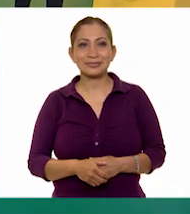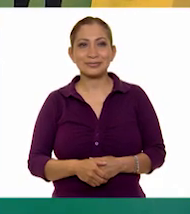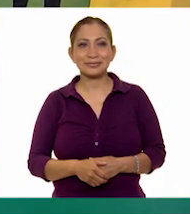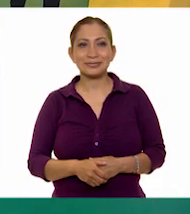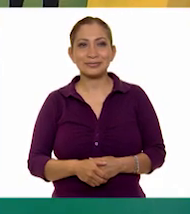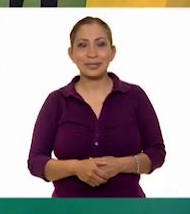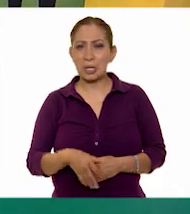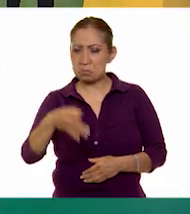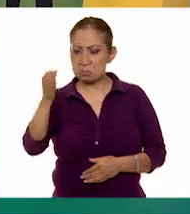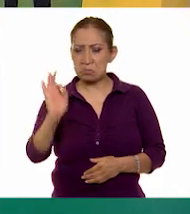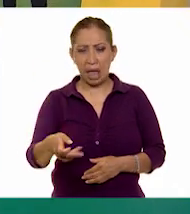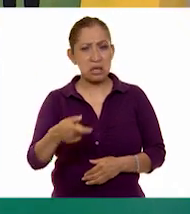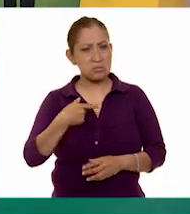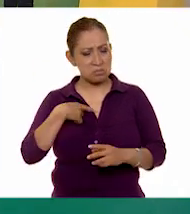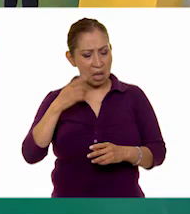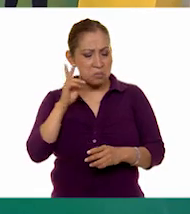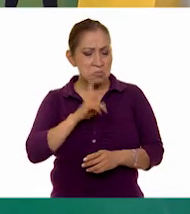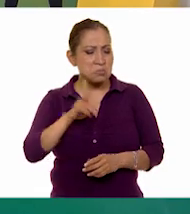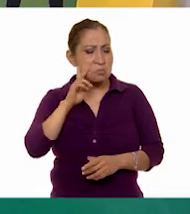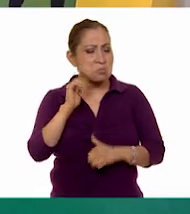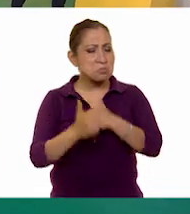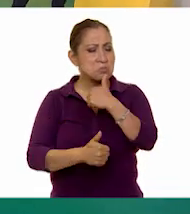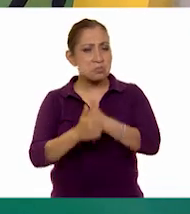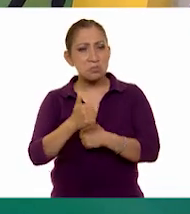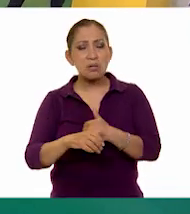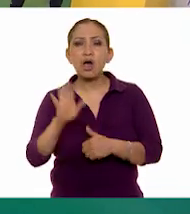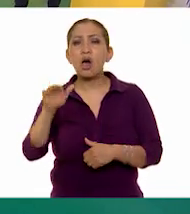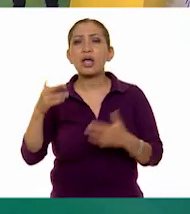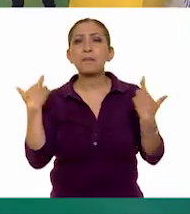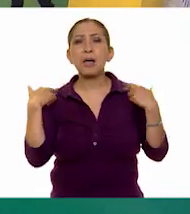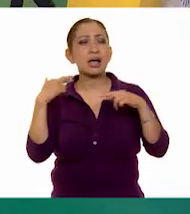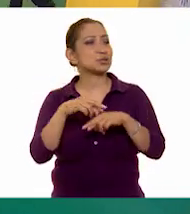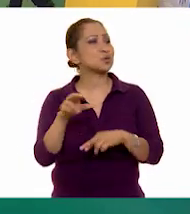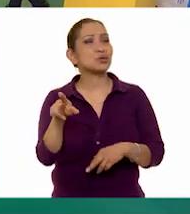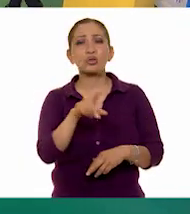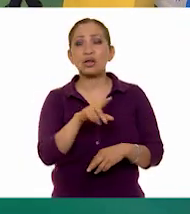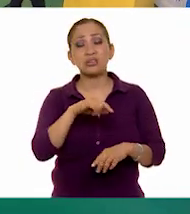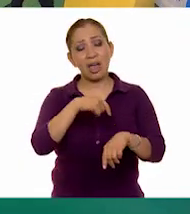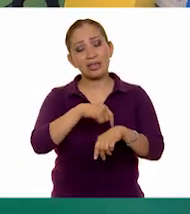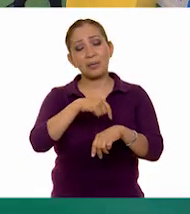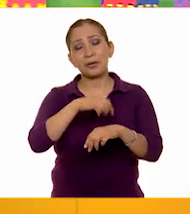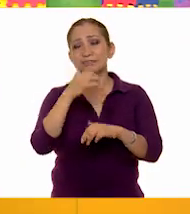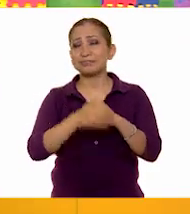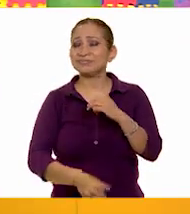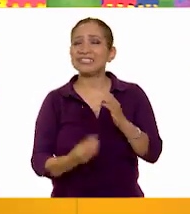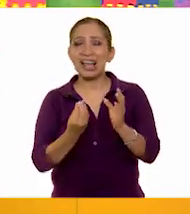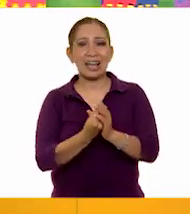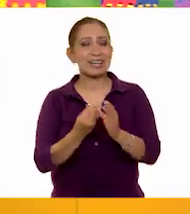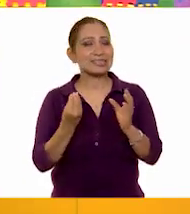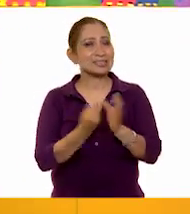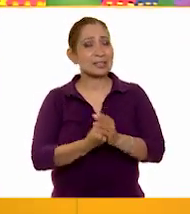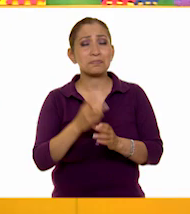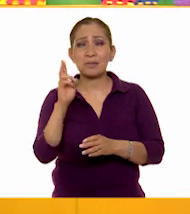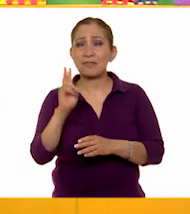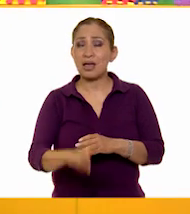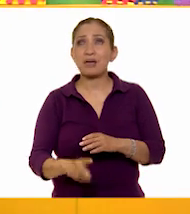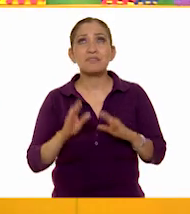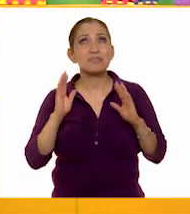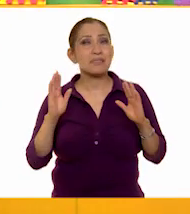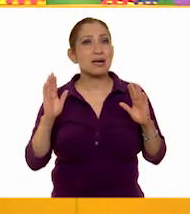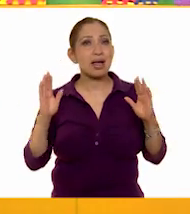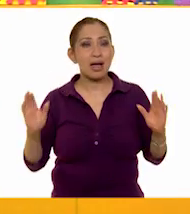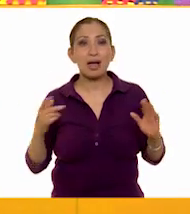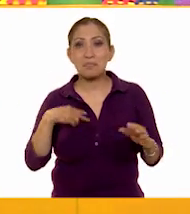¡Reto aceptado, maestra Claudia! Sí, oiga, bien, maestro Jorge, maestra Claudia, se nos ha acabado el tiempo de esta clase, lástima, pero ha sido maravilloso.